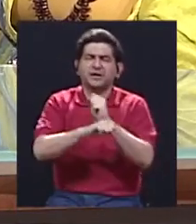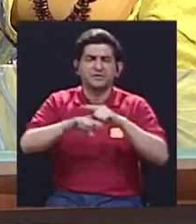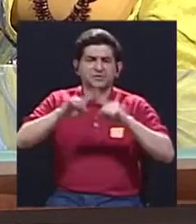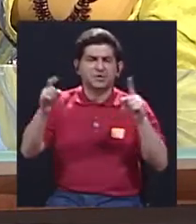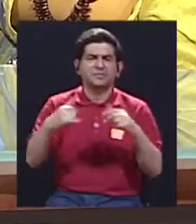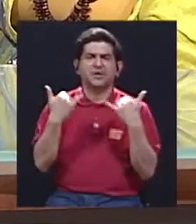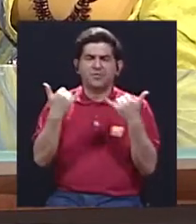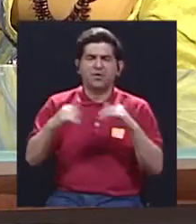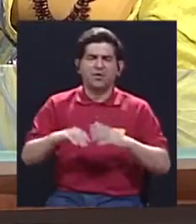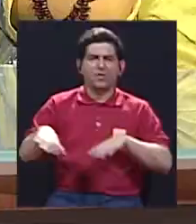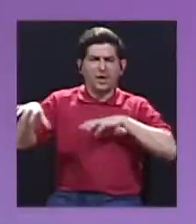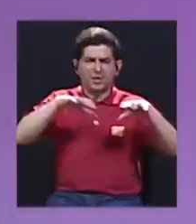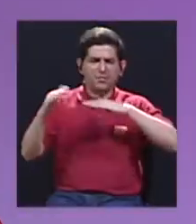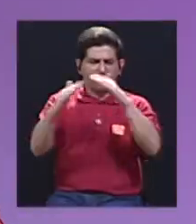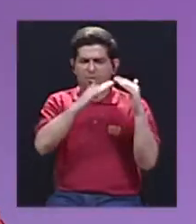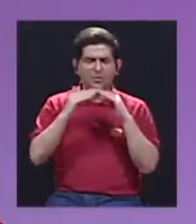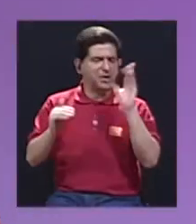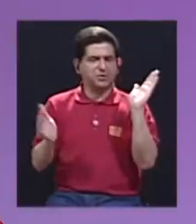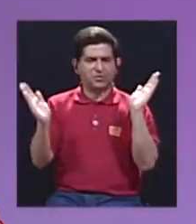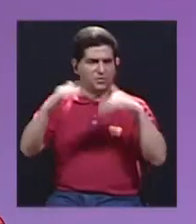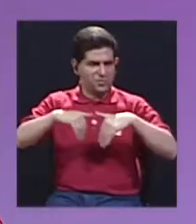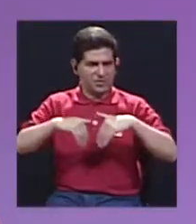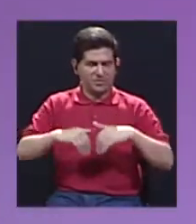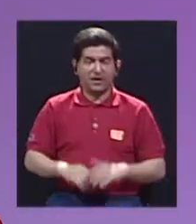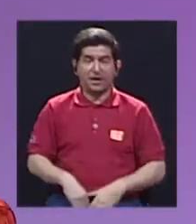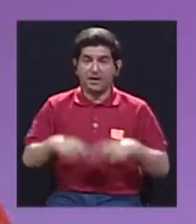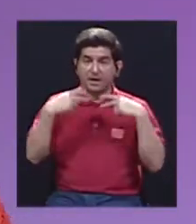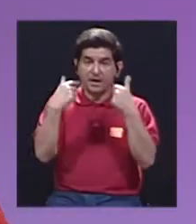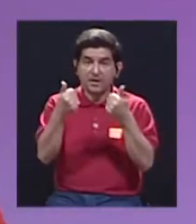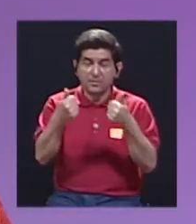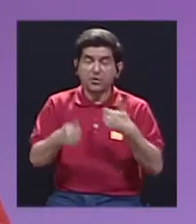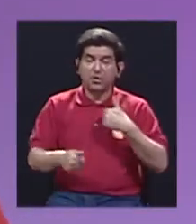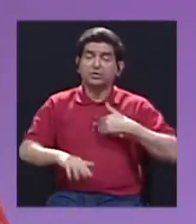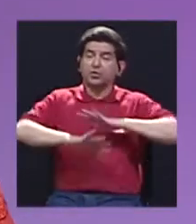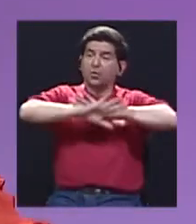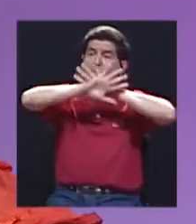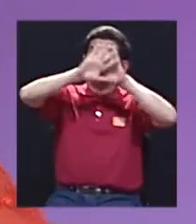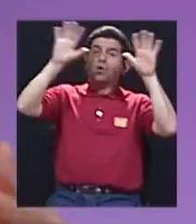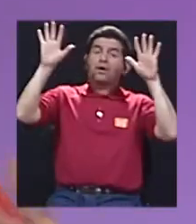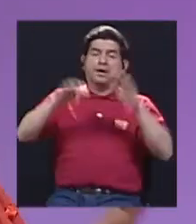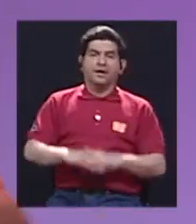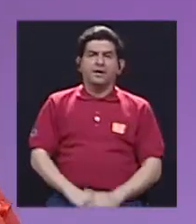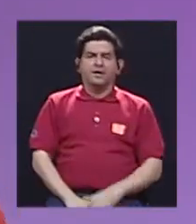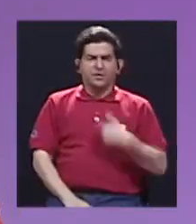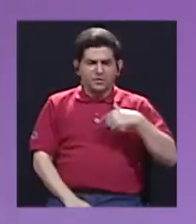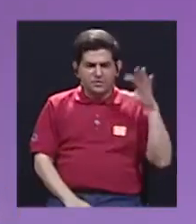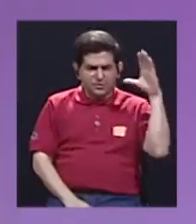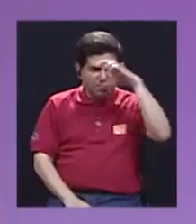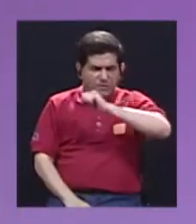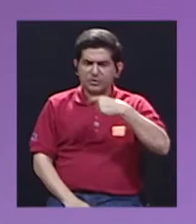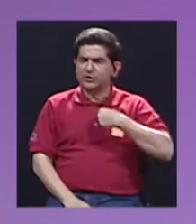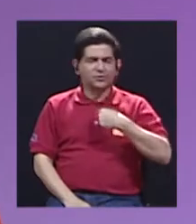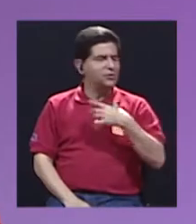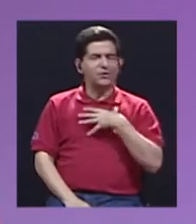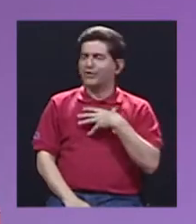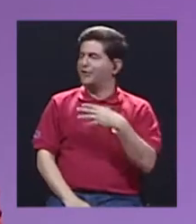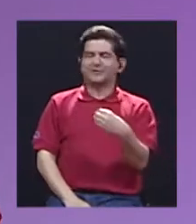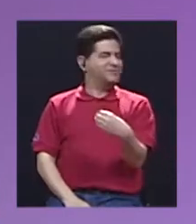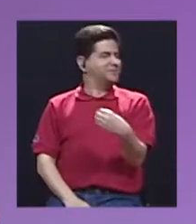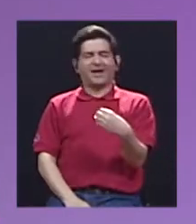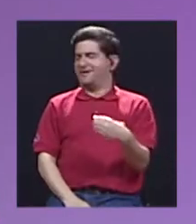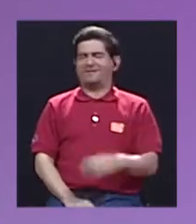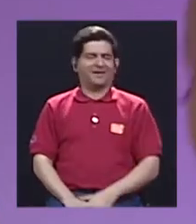estaban el movimiento urbano y ahí fue como de repente eso que tienes claro como el viaje o yo descubrí que no era blanca